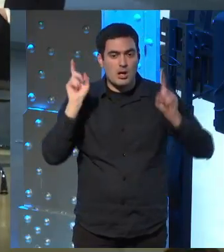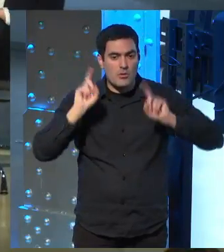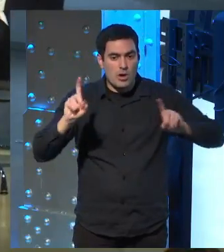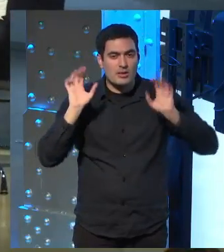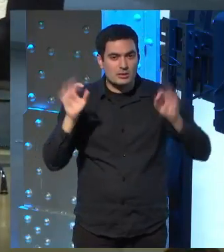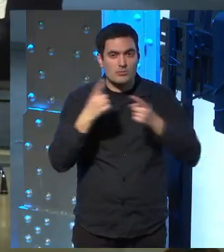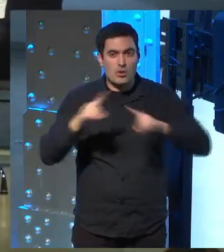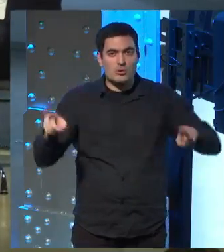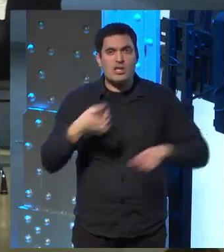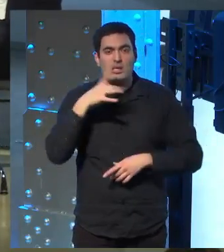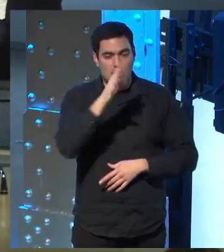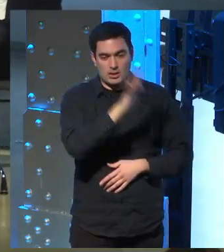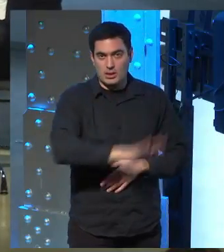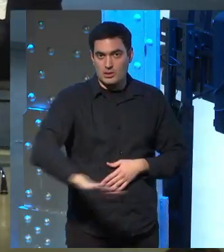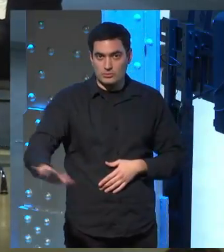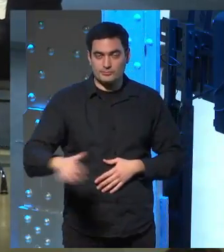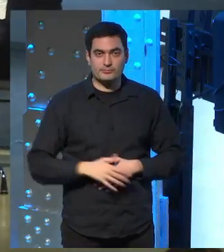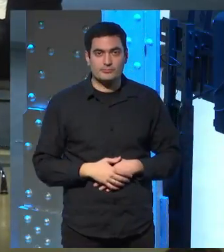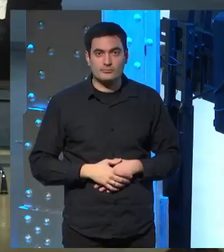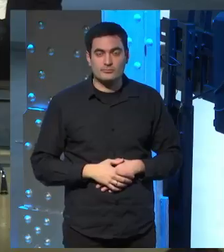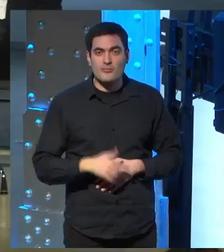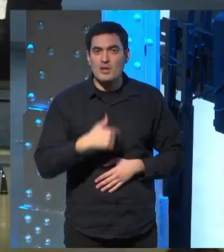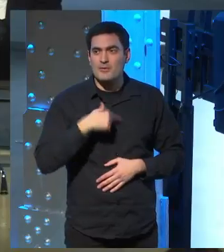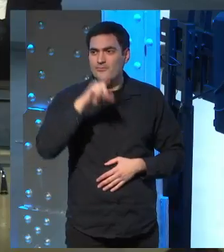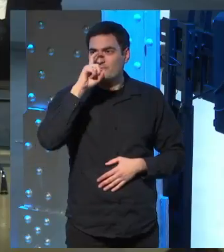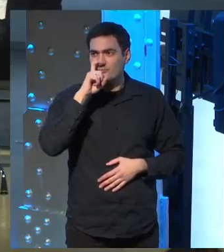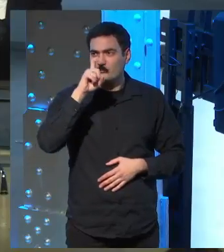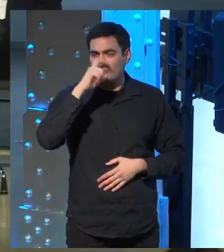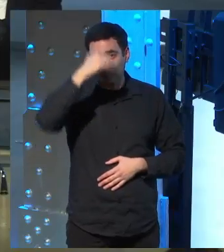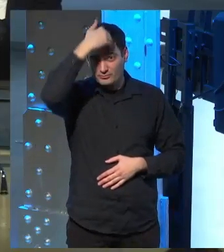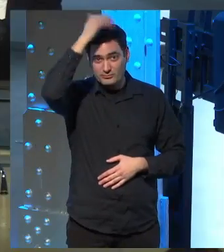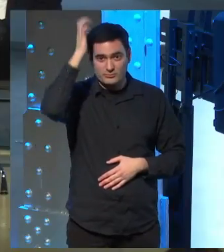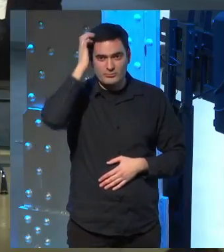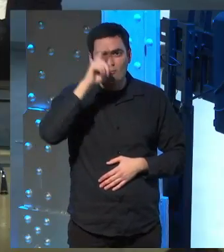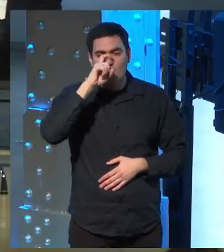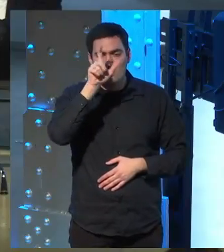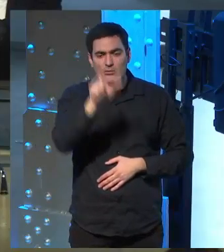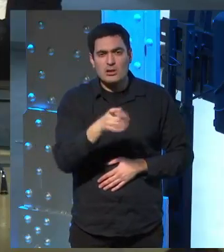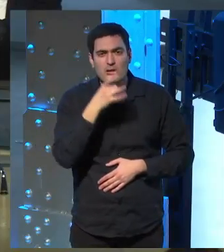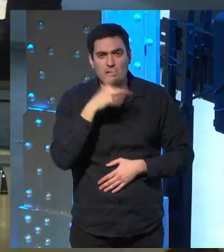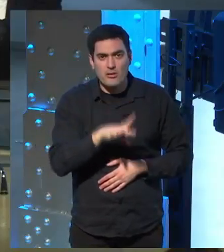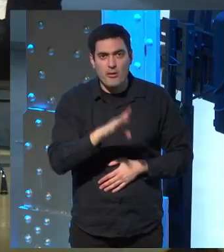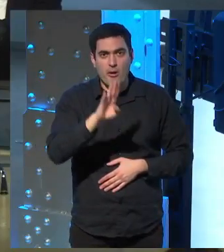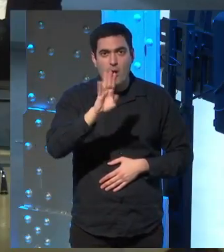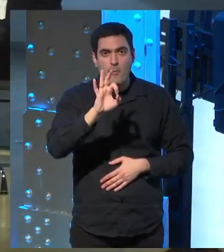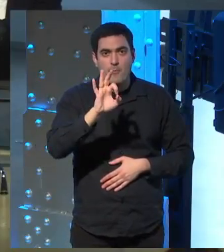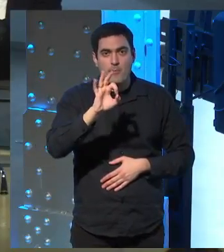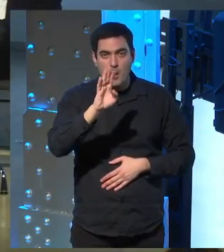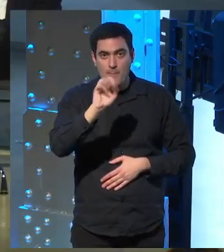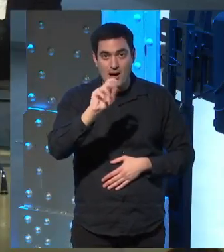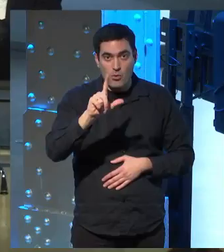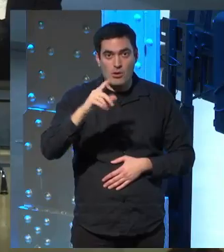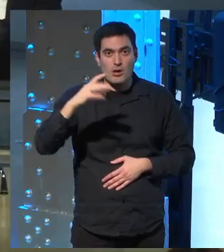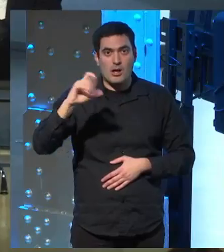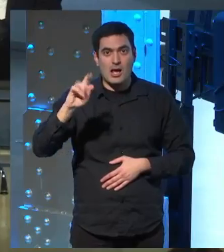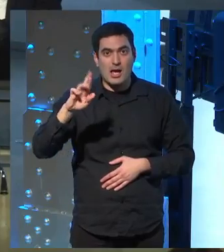educación musical de los niños, ¿no? A mí me recuerda, Béla Bartók, ¿sabía quién me recuerda? Me recuerda a Paul Klee. Uh-huh.